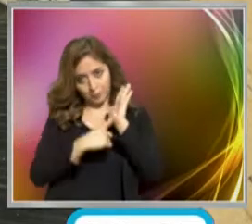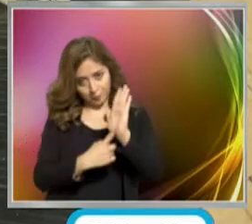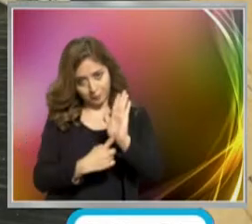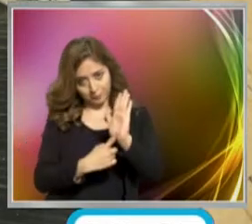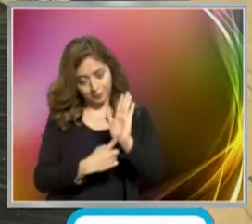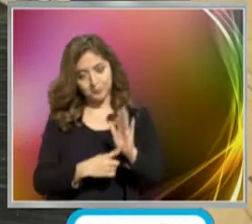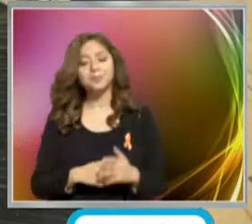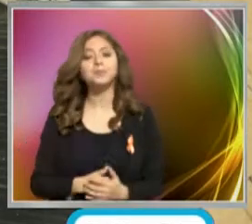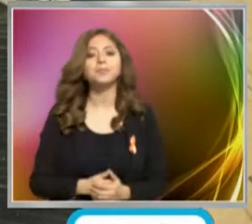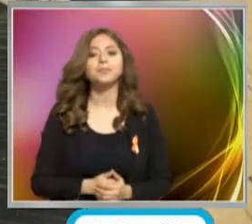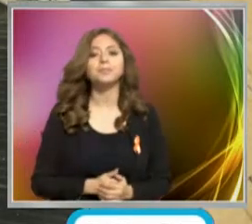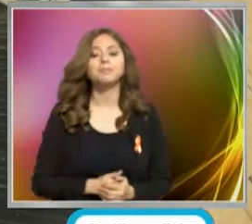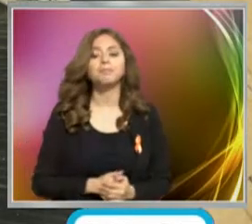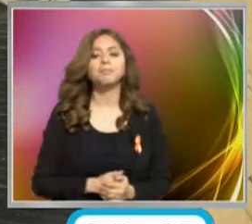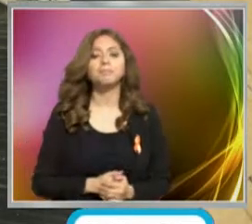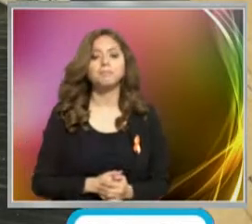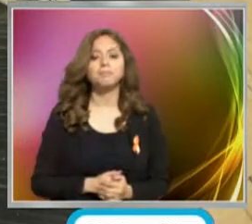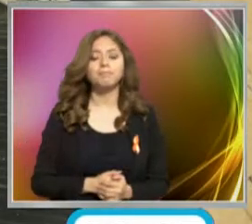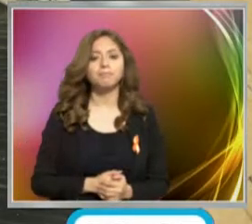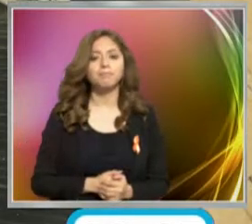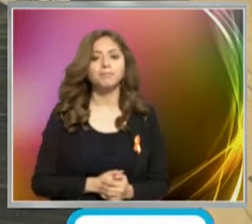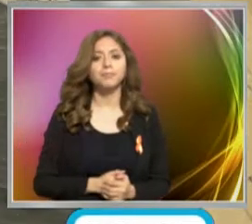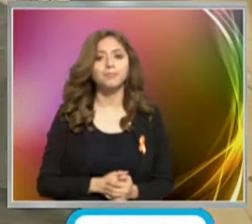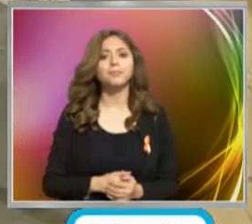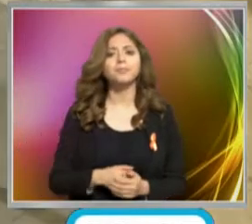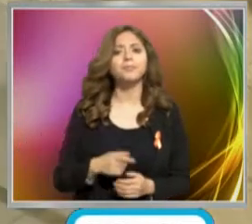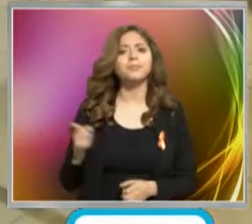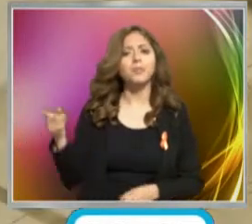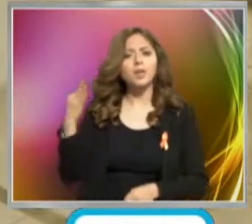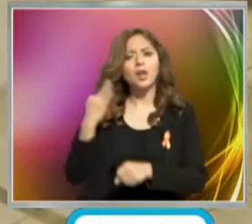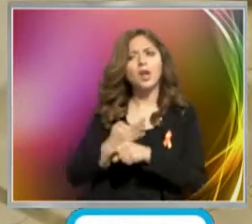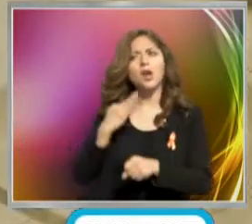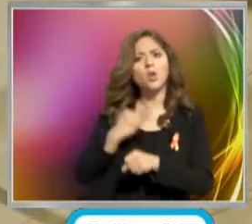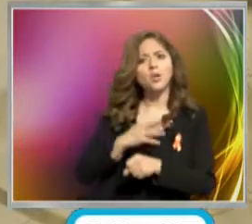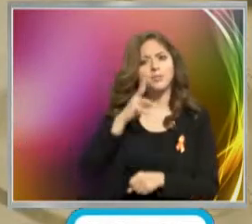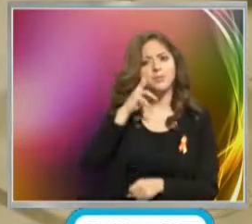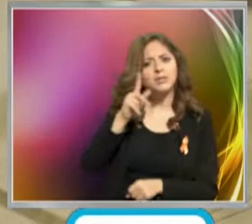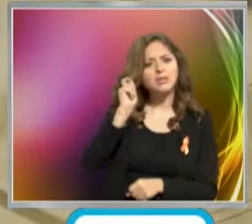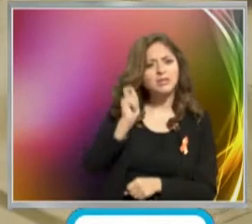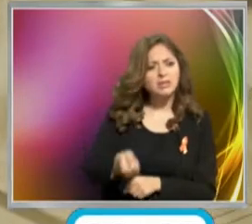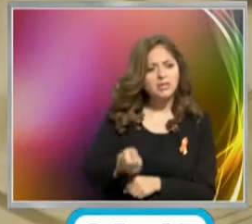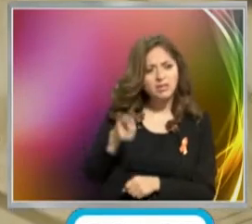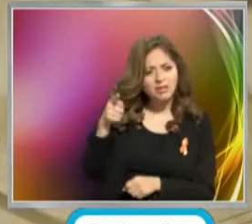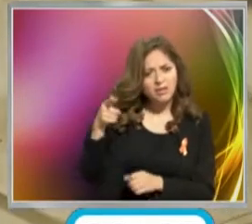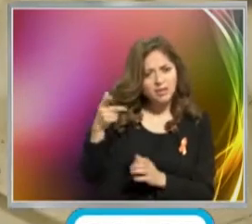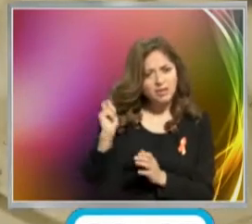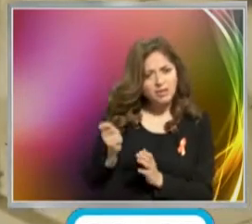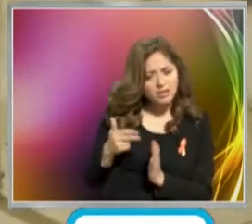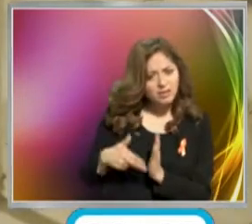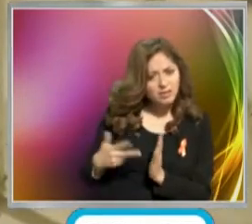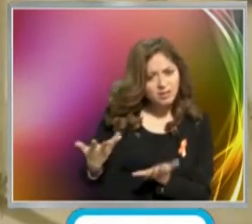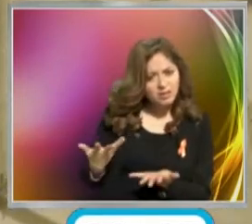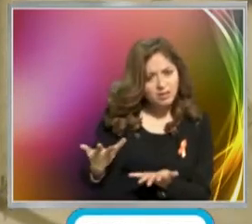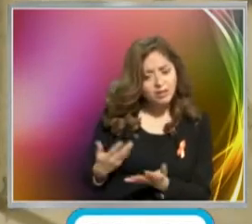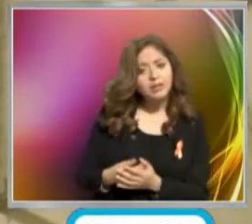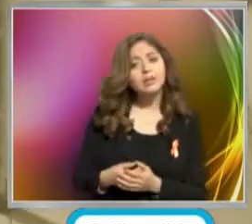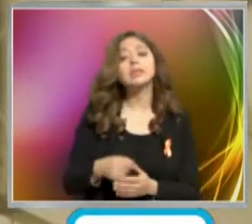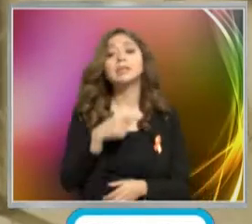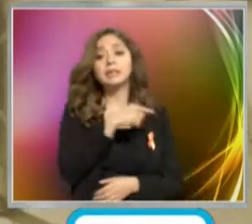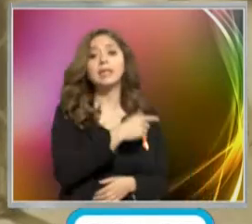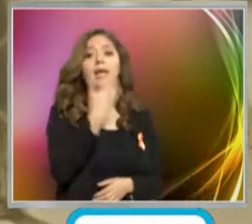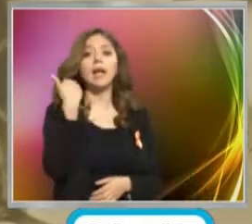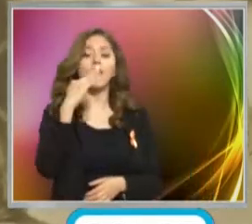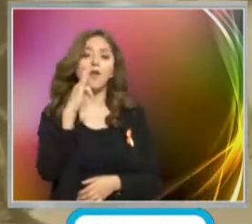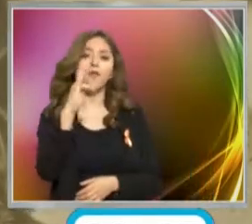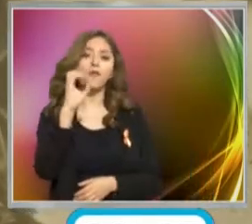¿verdad? Así es. Por ejemplo, esta que estamos viendo en pantalla. Bueno, esta fotografía, taller, ¿verdad? Exactamente, es del Fondo de Obreros, por